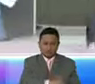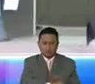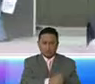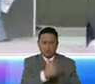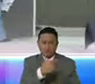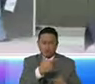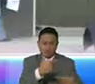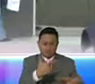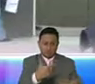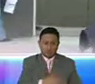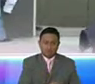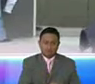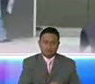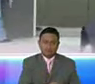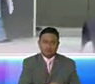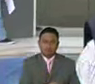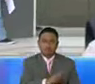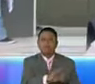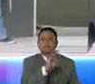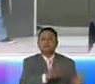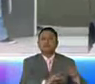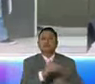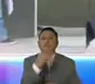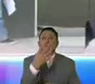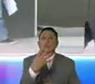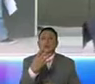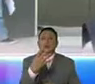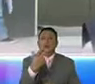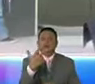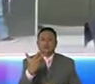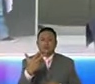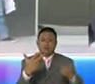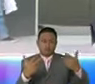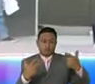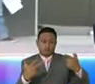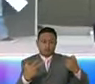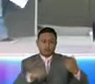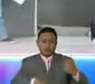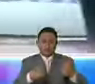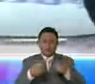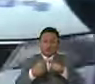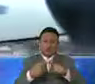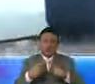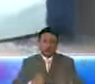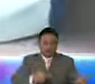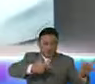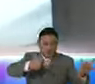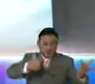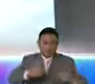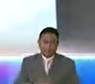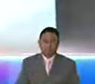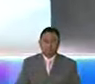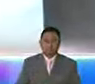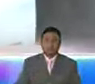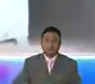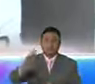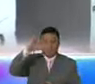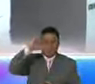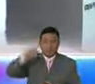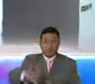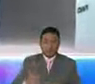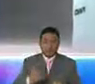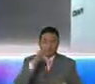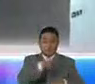fuego. Decomisar 4 armas de fuego, 3 tipo revólver y una tipo carabina. La Policía Nacional habría logrado con